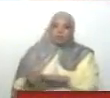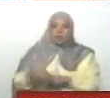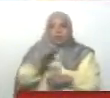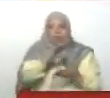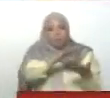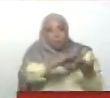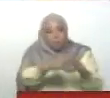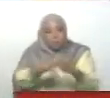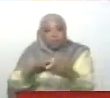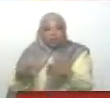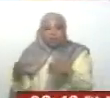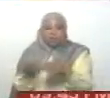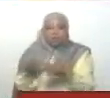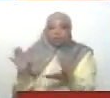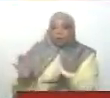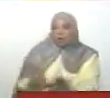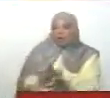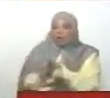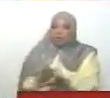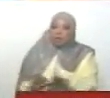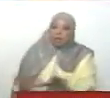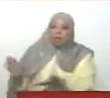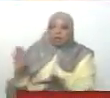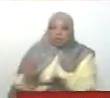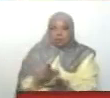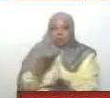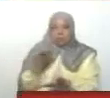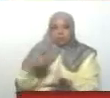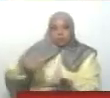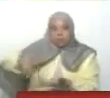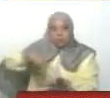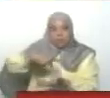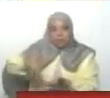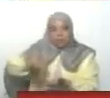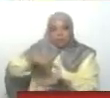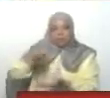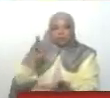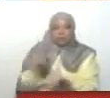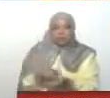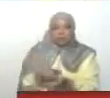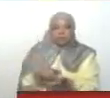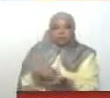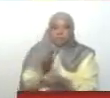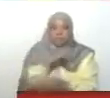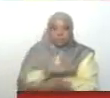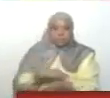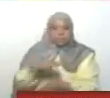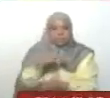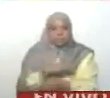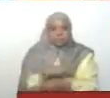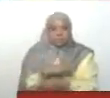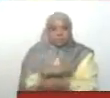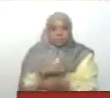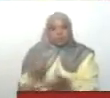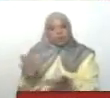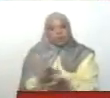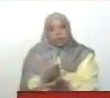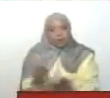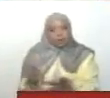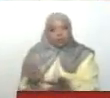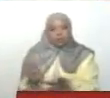miles los grupos de cantantes, bailadores, danza. ¿Ves? Por eso es la misión del